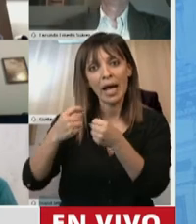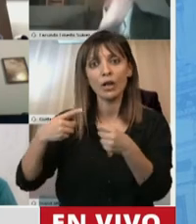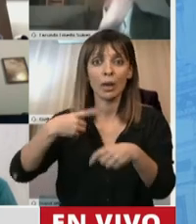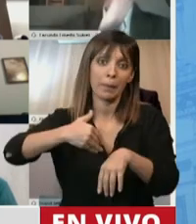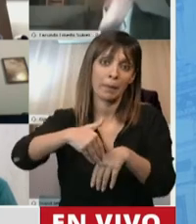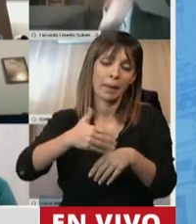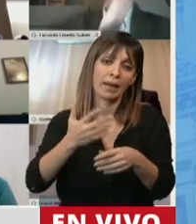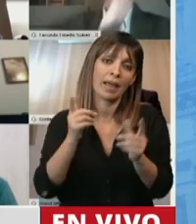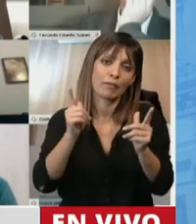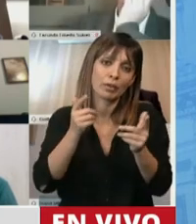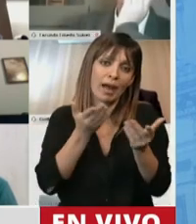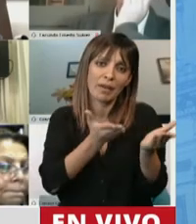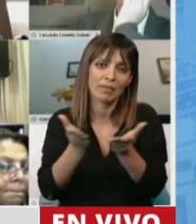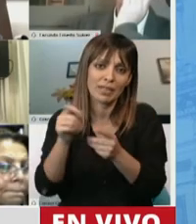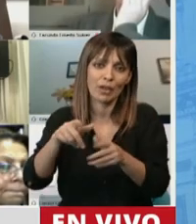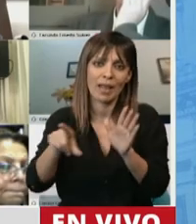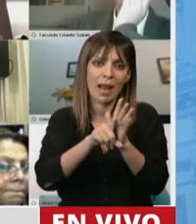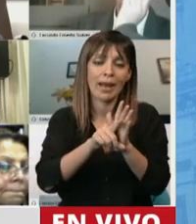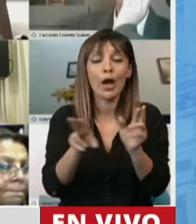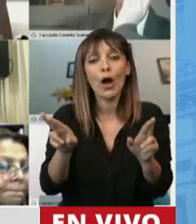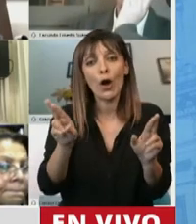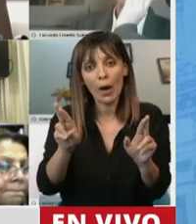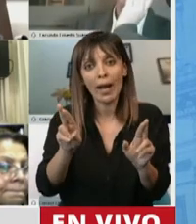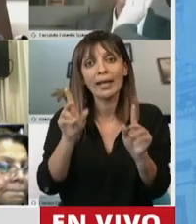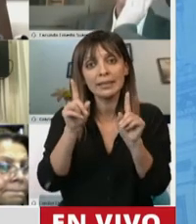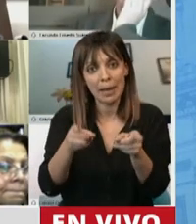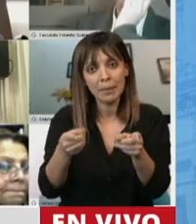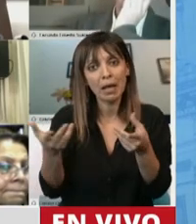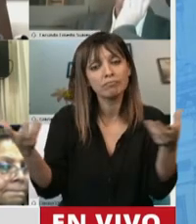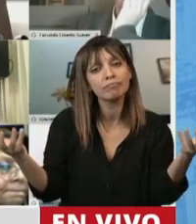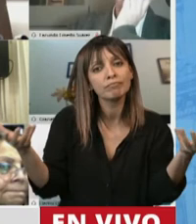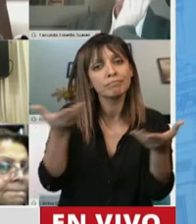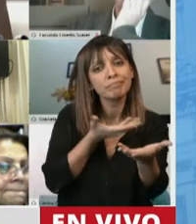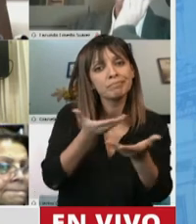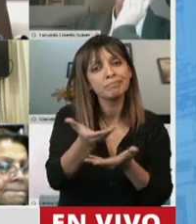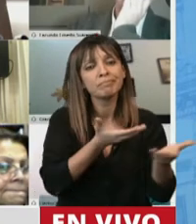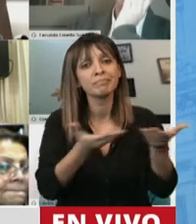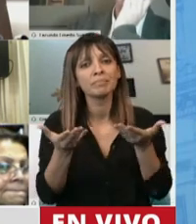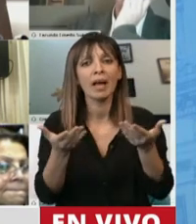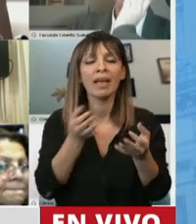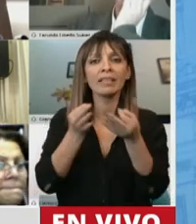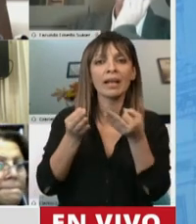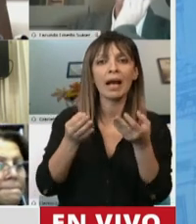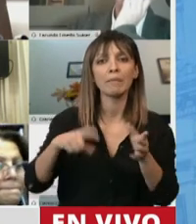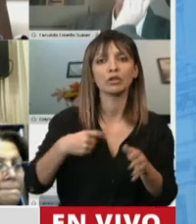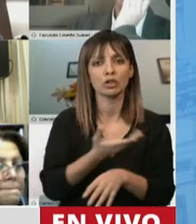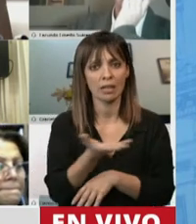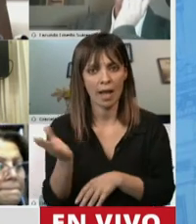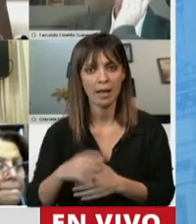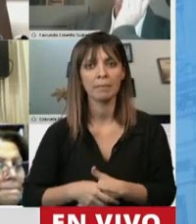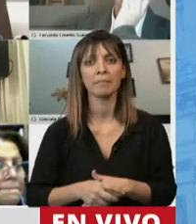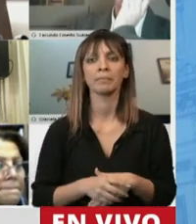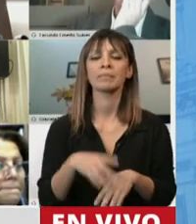beneficiarios de la ley se avengan prontamente al diálogo social y den cumplimiento al